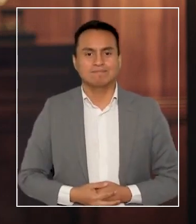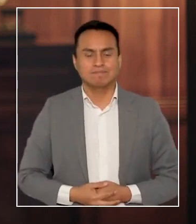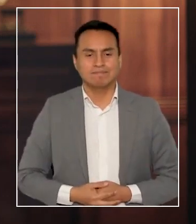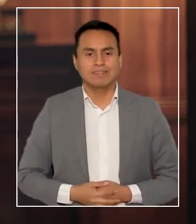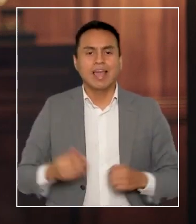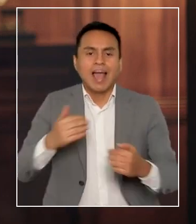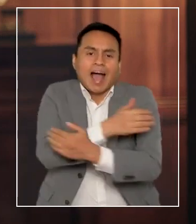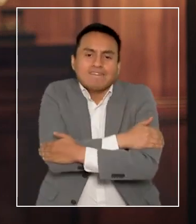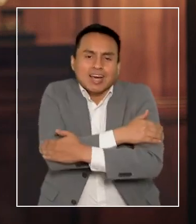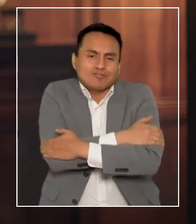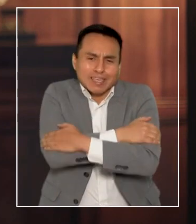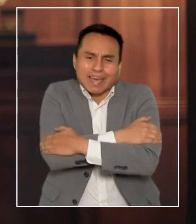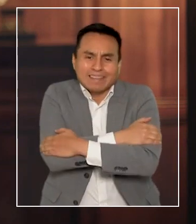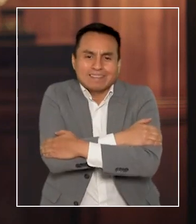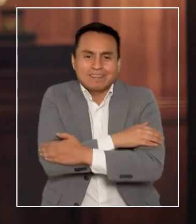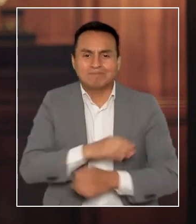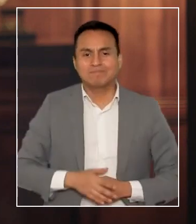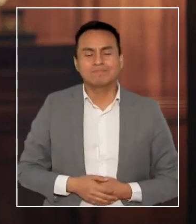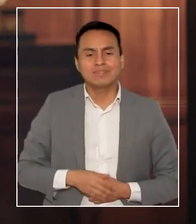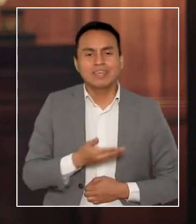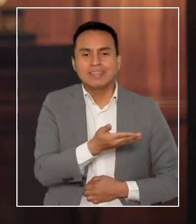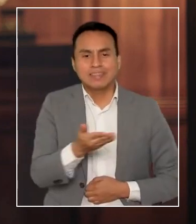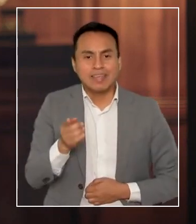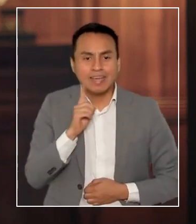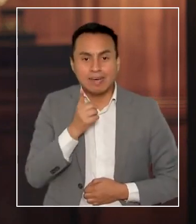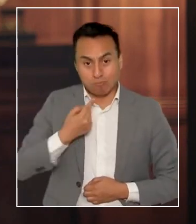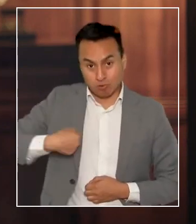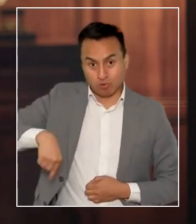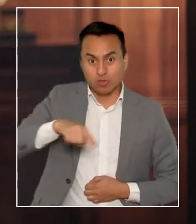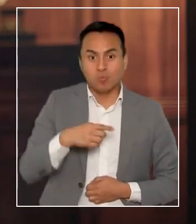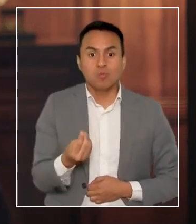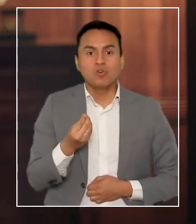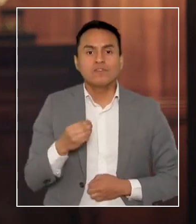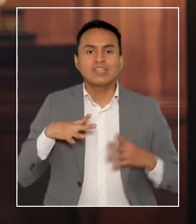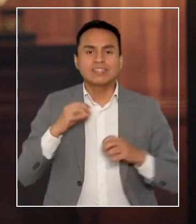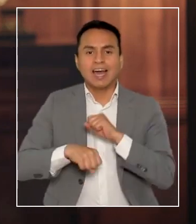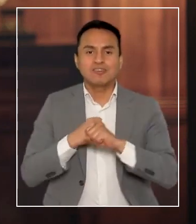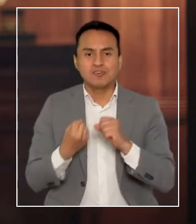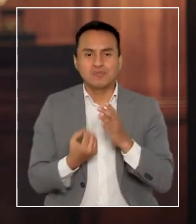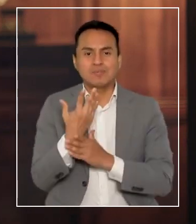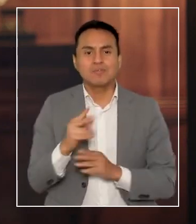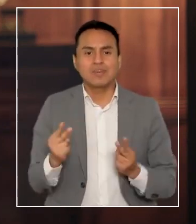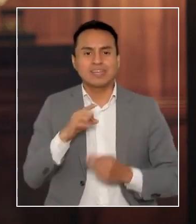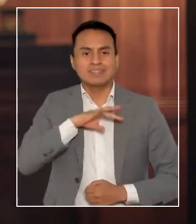un abrazo gigante y que tengan y tengamos un muy feliz año nuevo que viva Chile